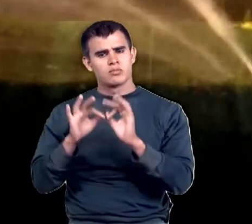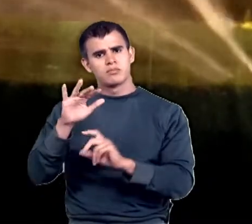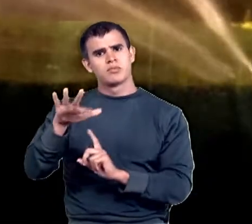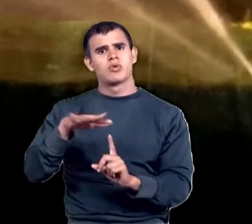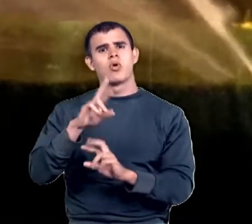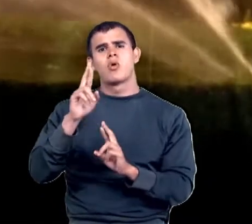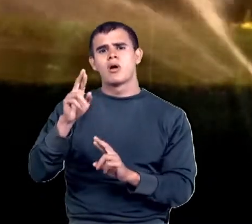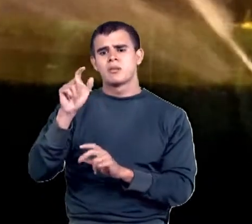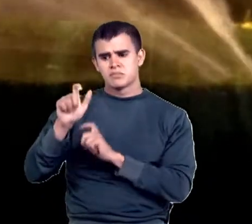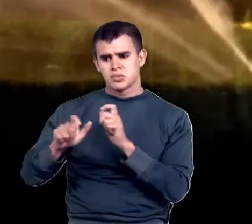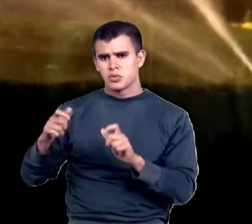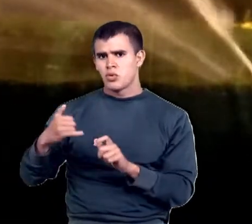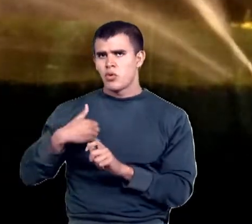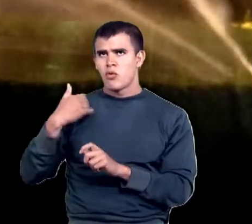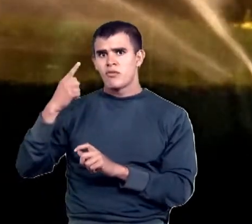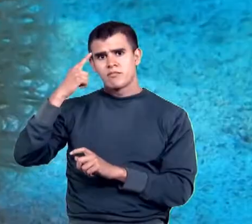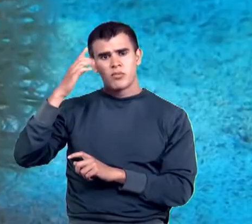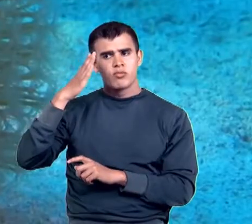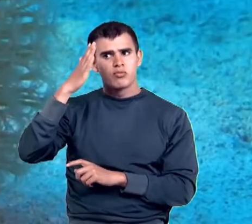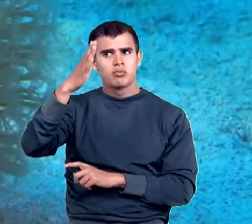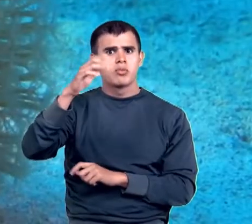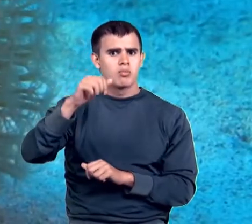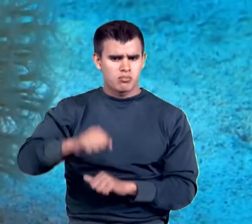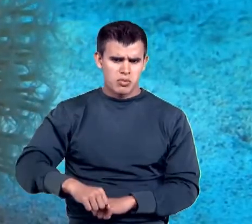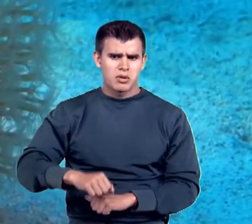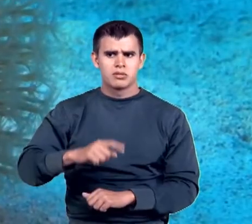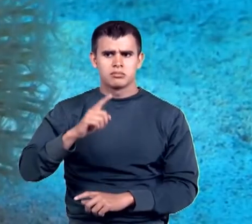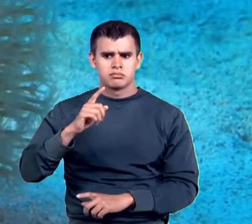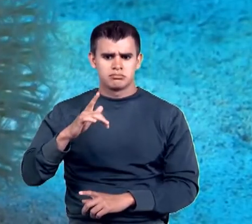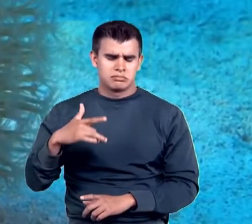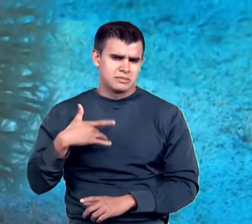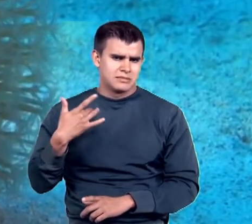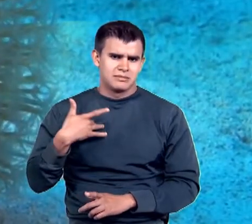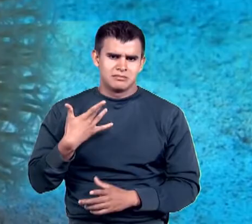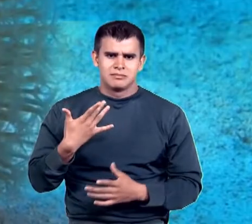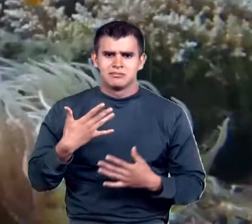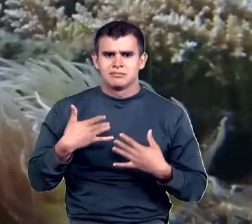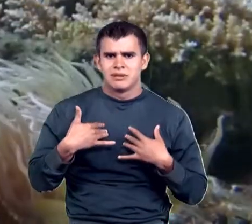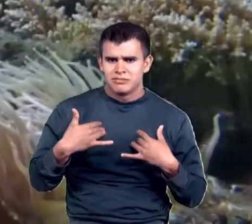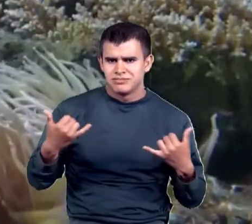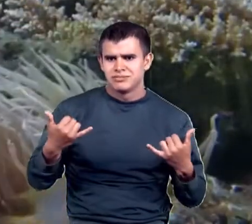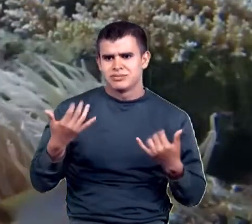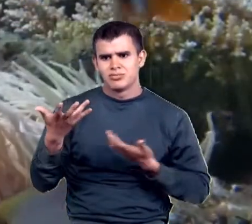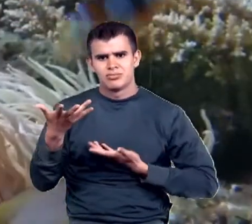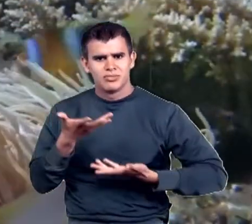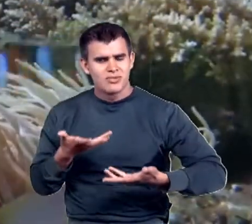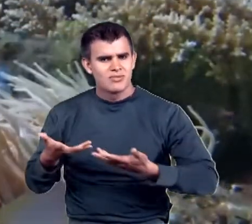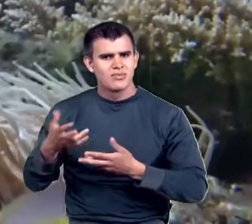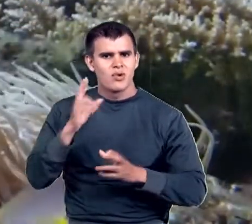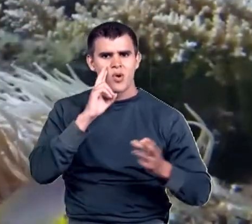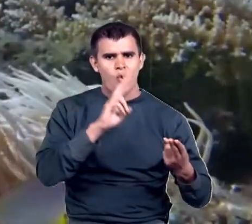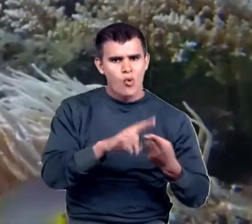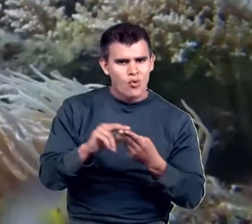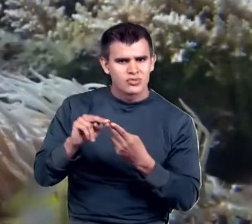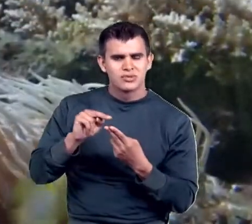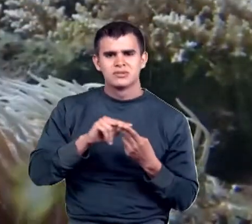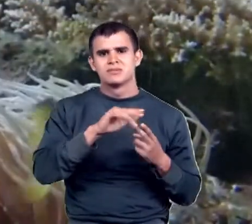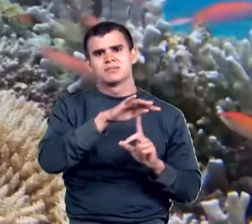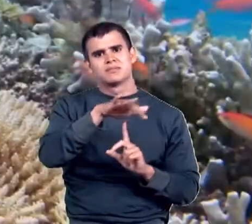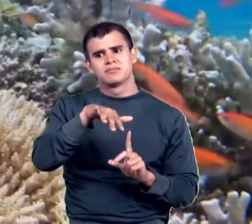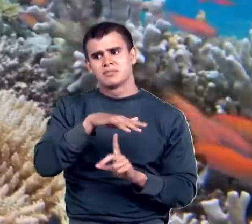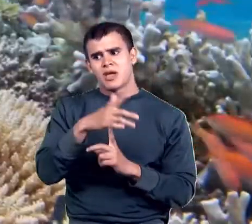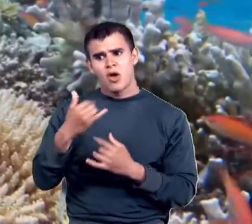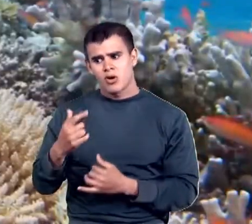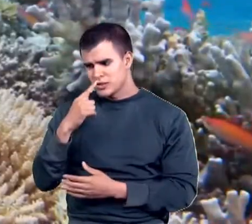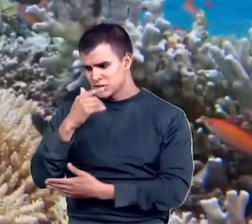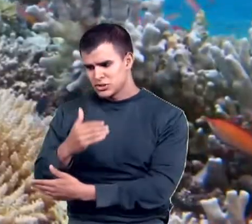ambiente y que las generaciones futuras puedan también disfrutar de lo mismo que nosotros hemos disfrutado. Entonces hay que pensar a largo plazo y a futuro en que esos niños, esos bebés